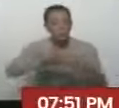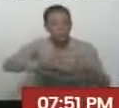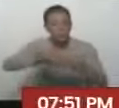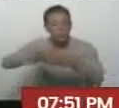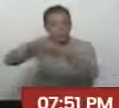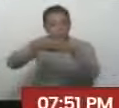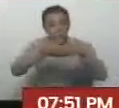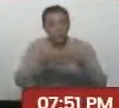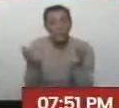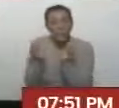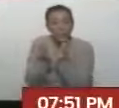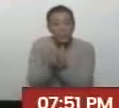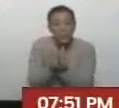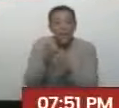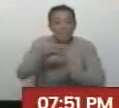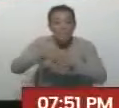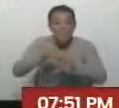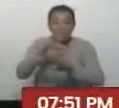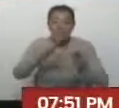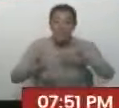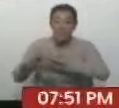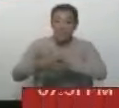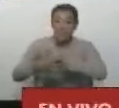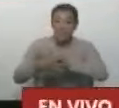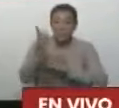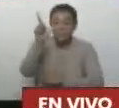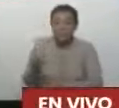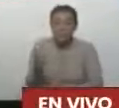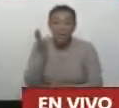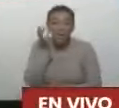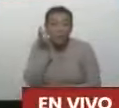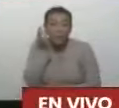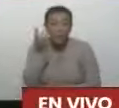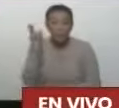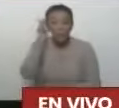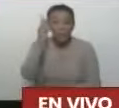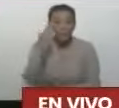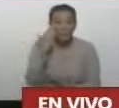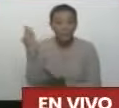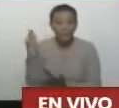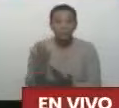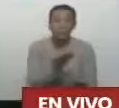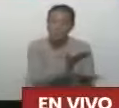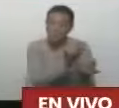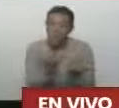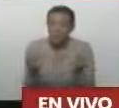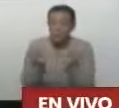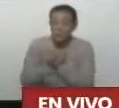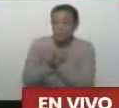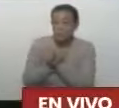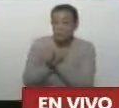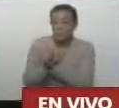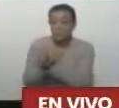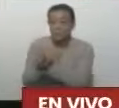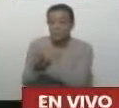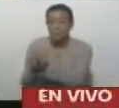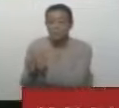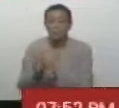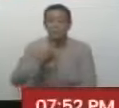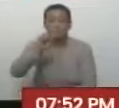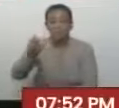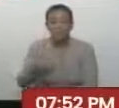Y me acompaña nuestra ministra de Ciencia y Tecnología. ¿Ah? ¿Sí me acompaña? Bueno, Gabriela,